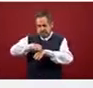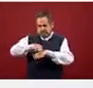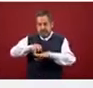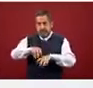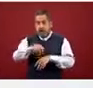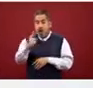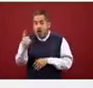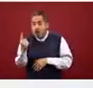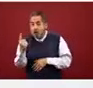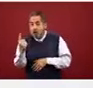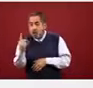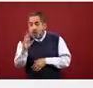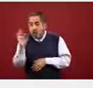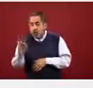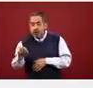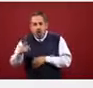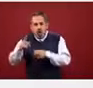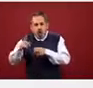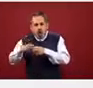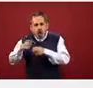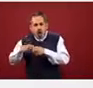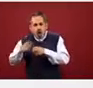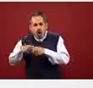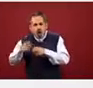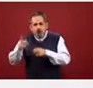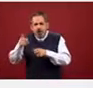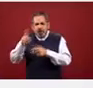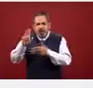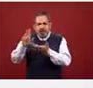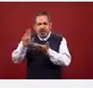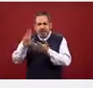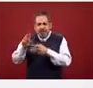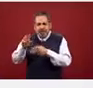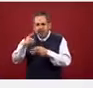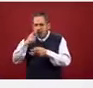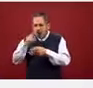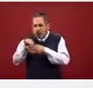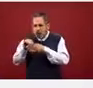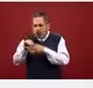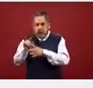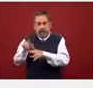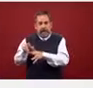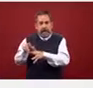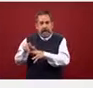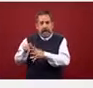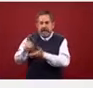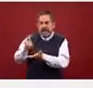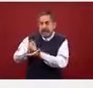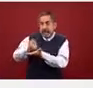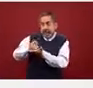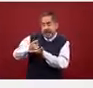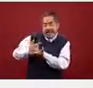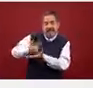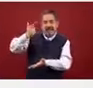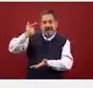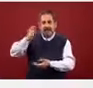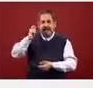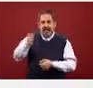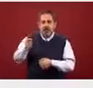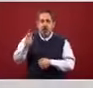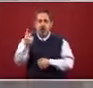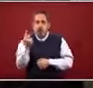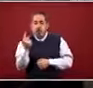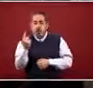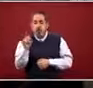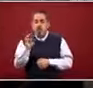un 1%, en un color que me parece que es magenta, son las personas que están en una terapia intensiva. Entonces, este sería